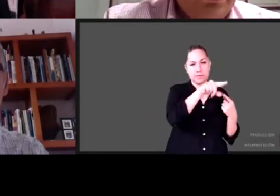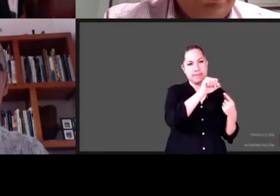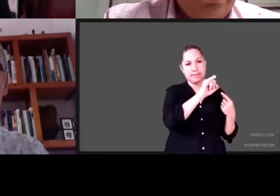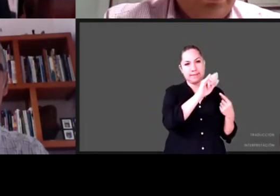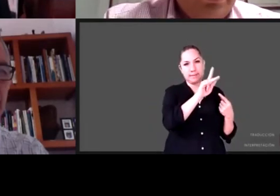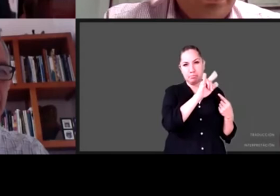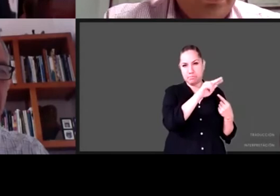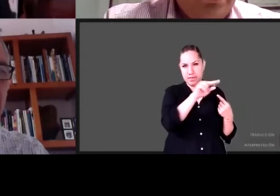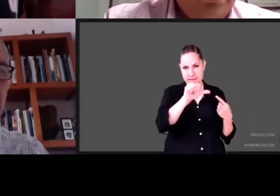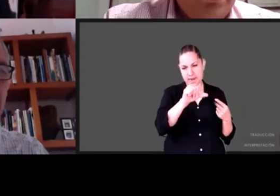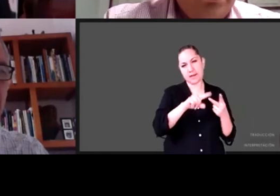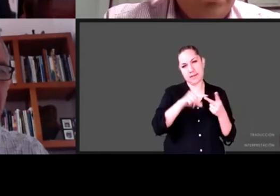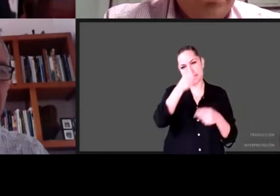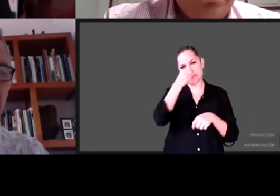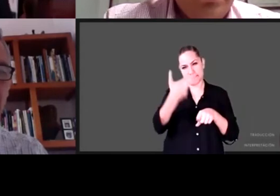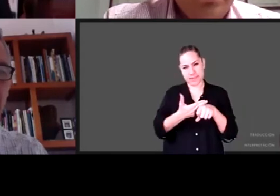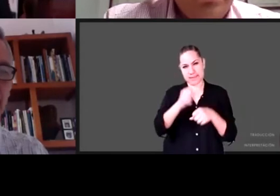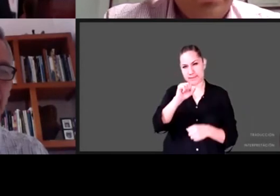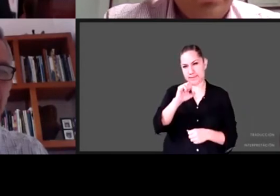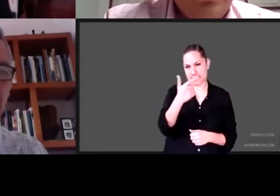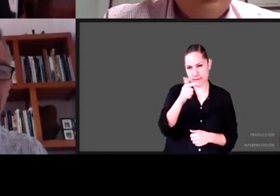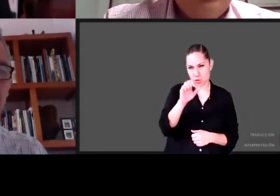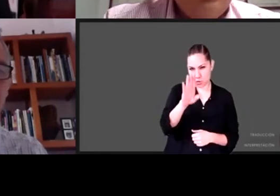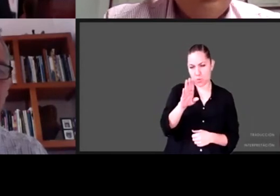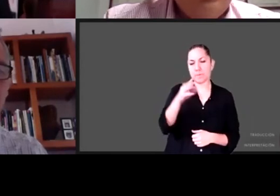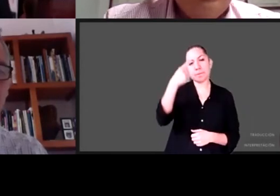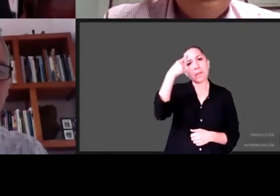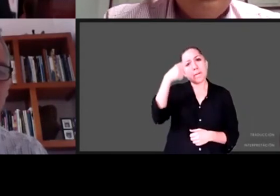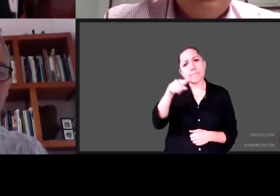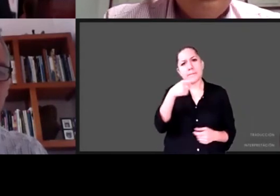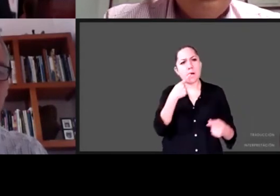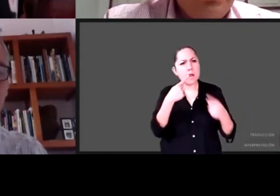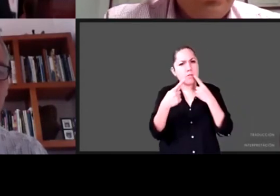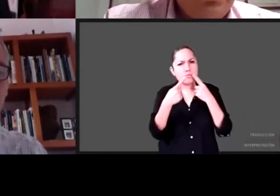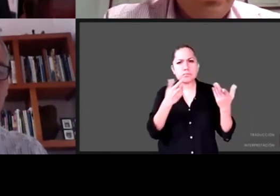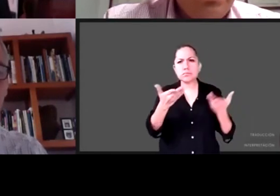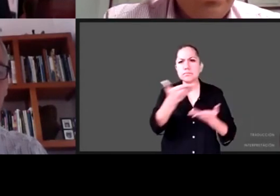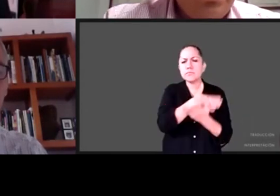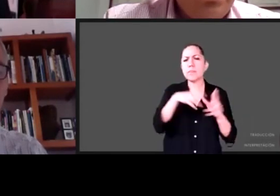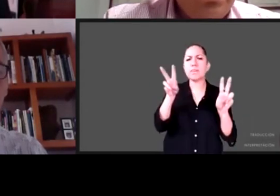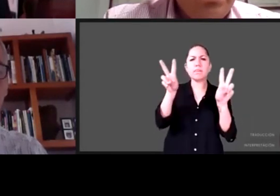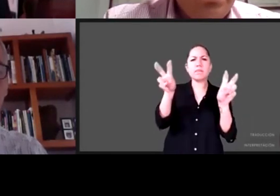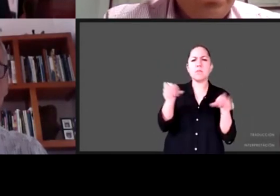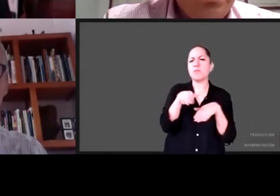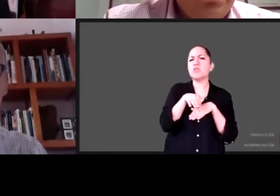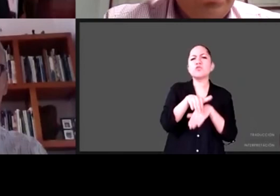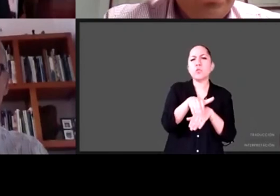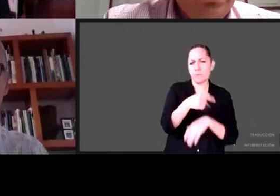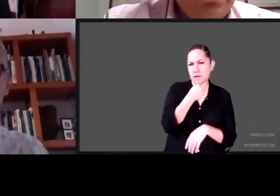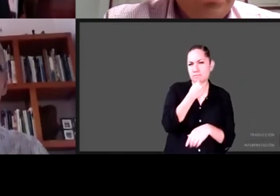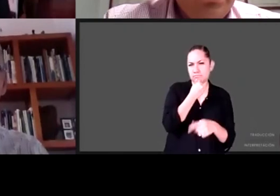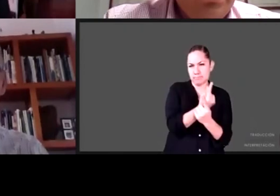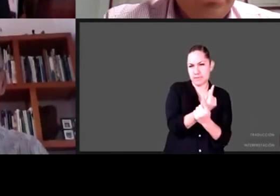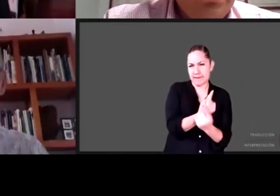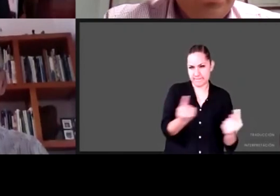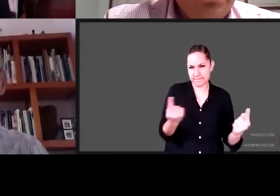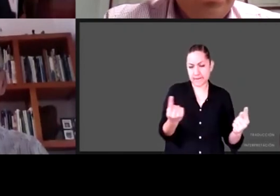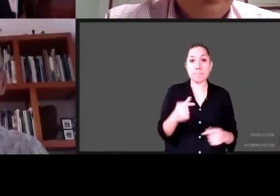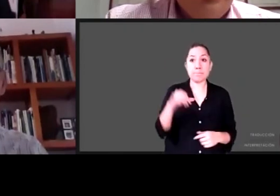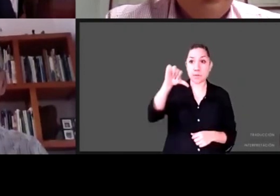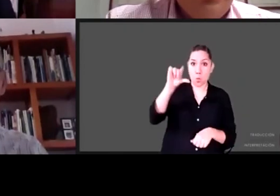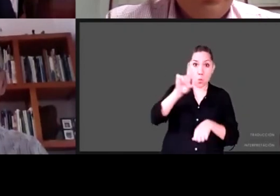para hablar del tema de infancia. Hoy está dedicado al trabajo